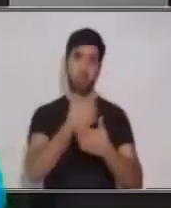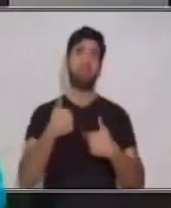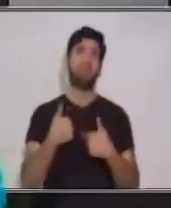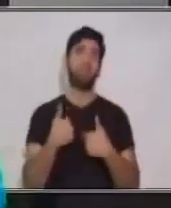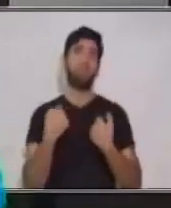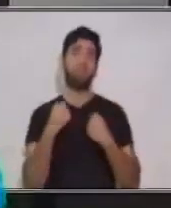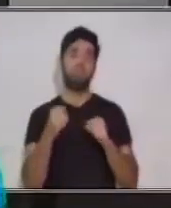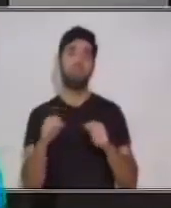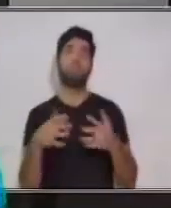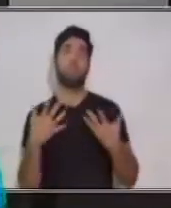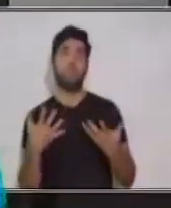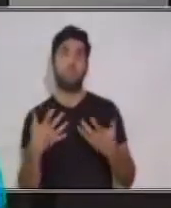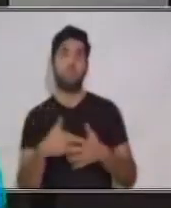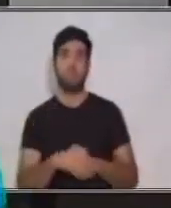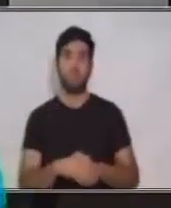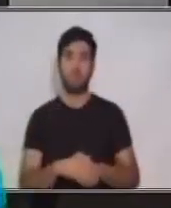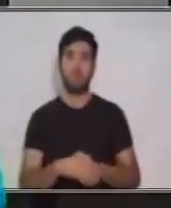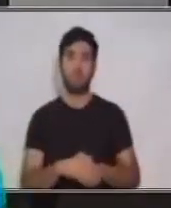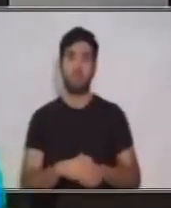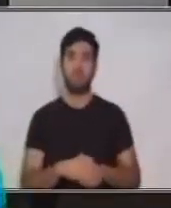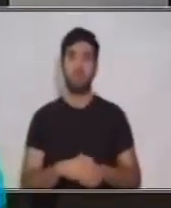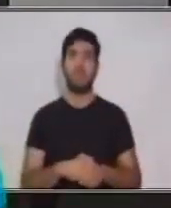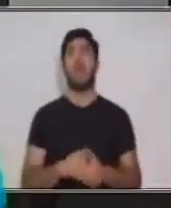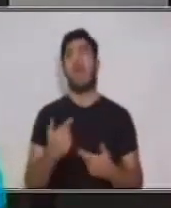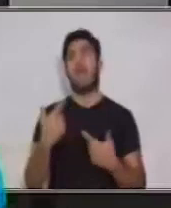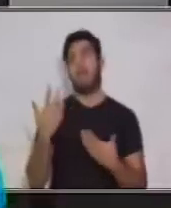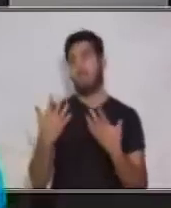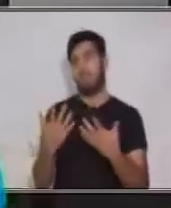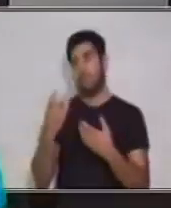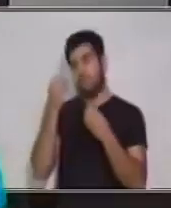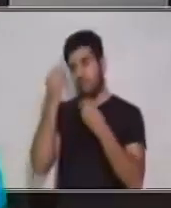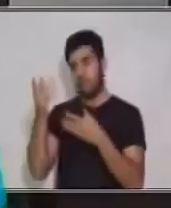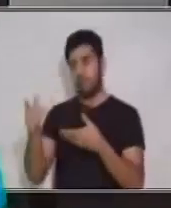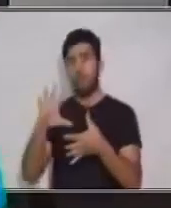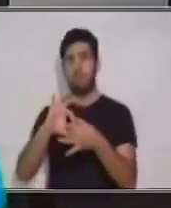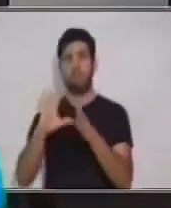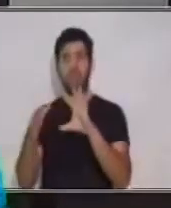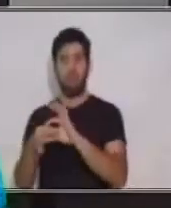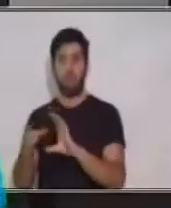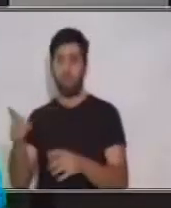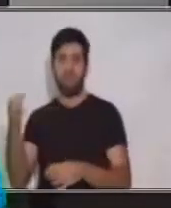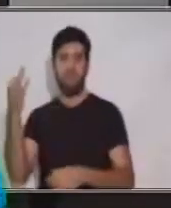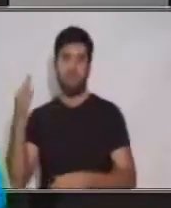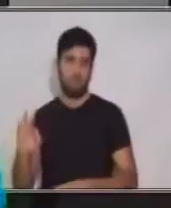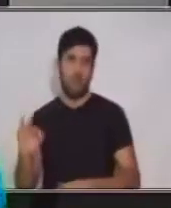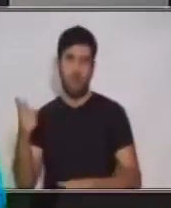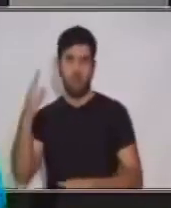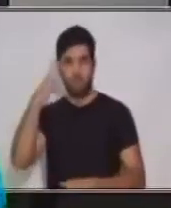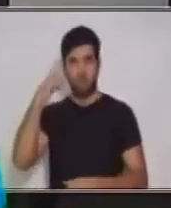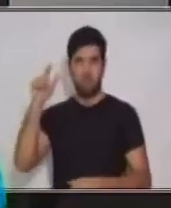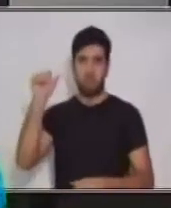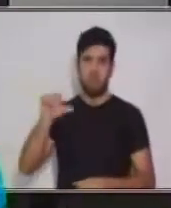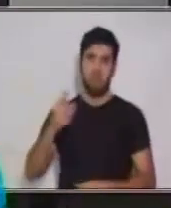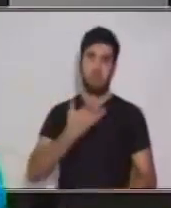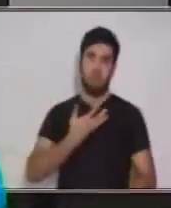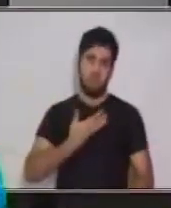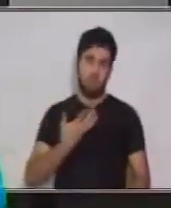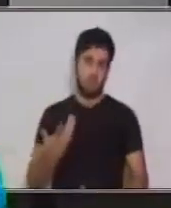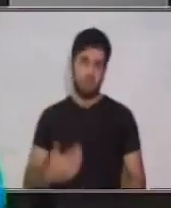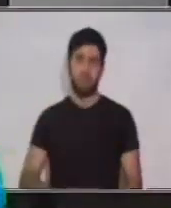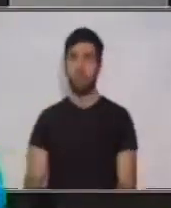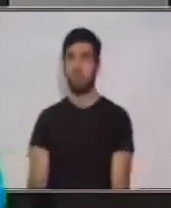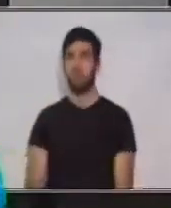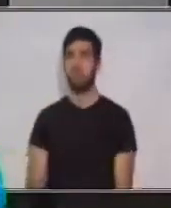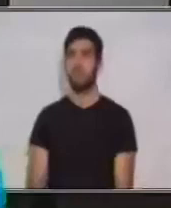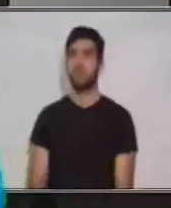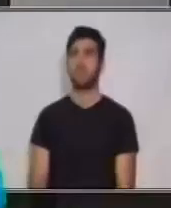voy a decir que vamos a poner tal deporte y a lo mejor ese deporte no lo colocaron las personas. Bien,